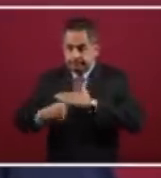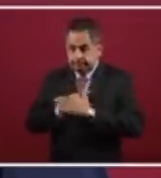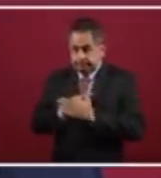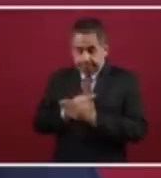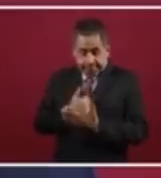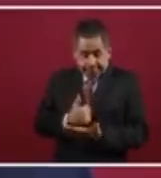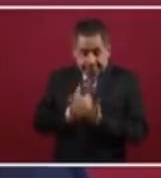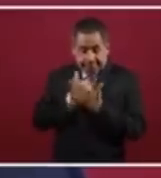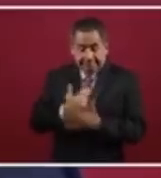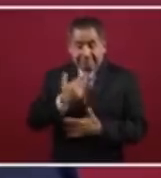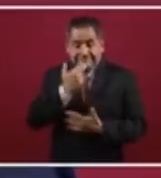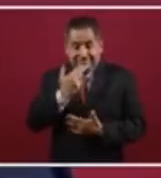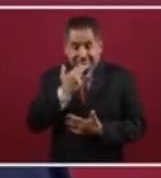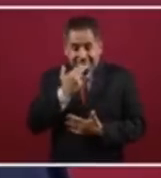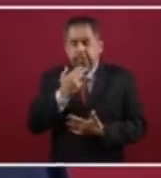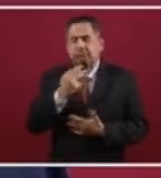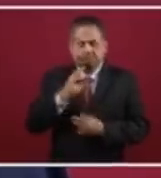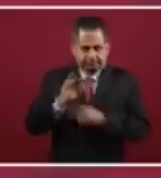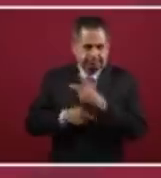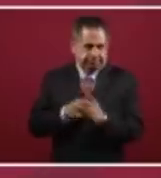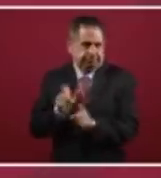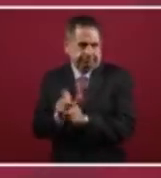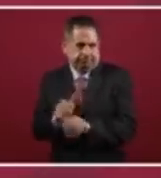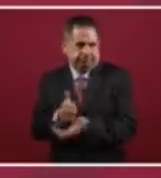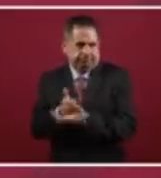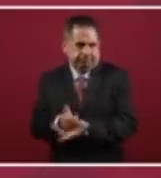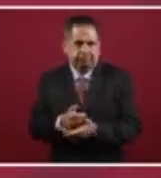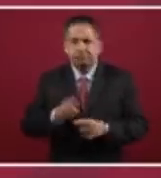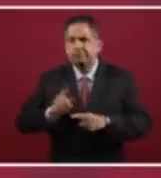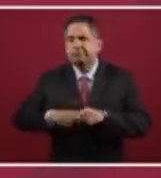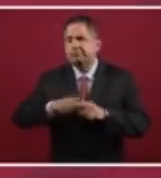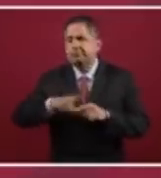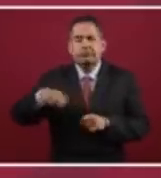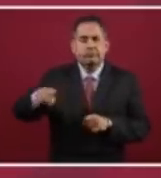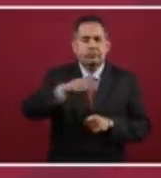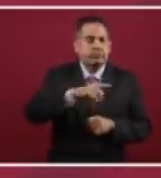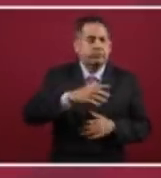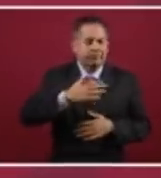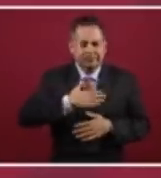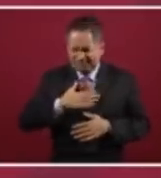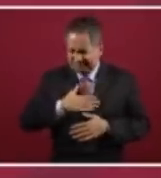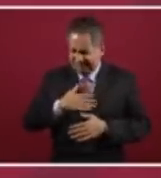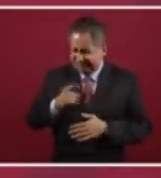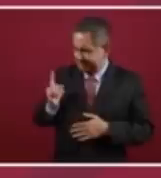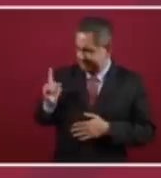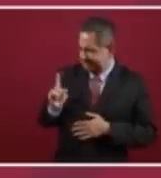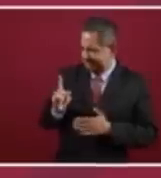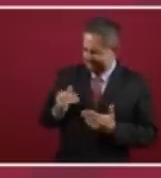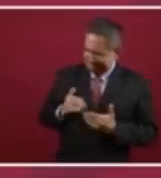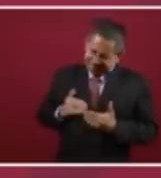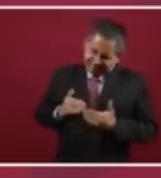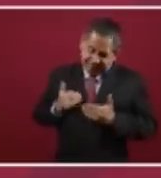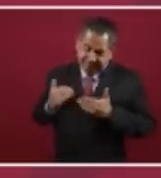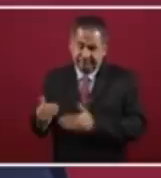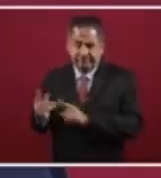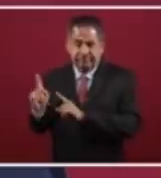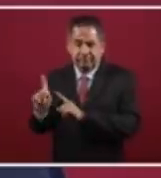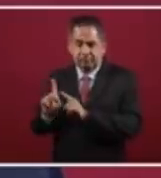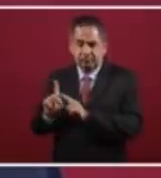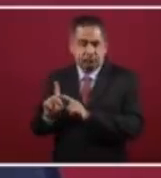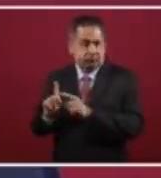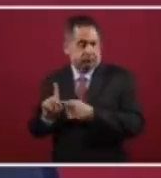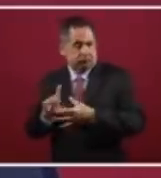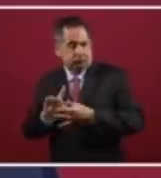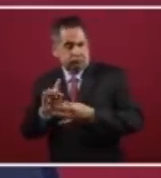que tengan, la persona de mi confianza absoluta para